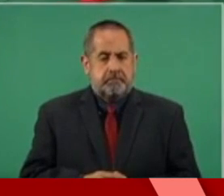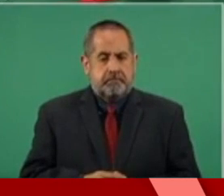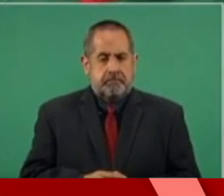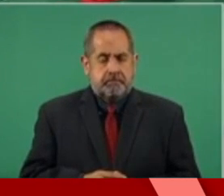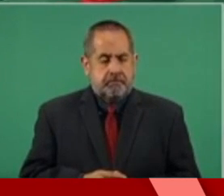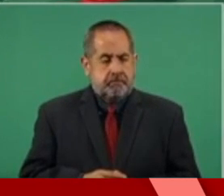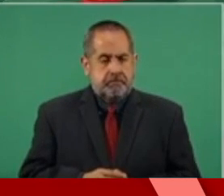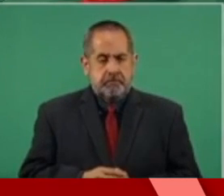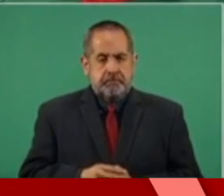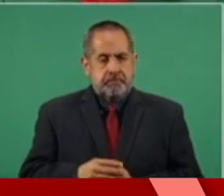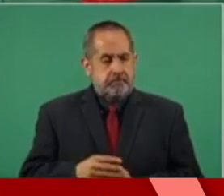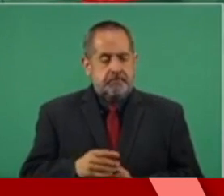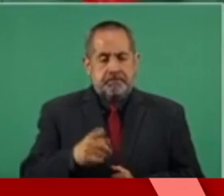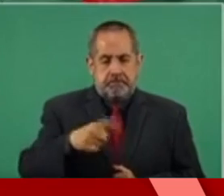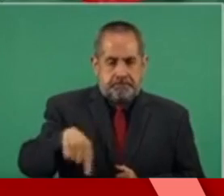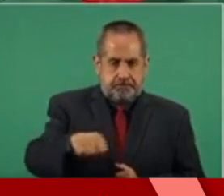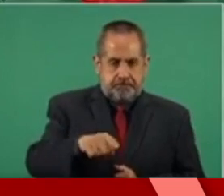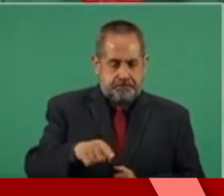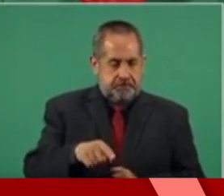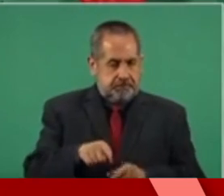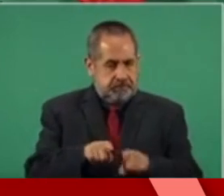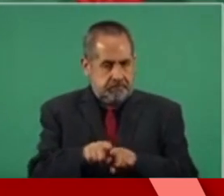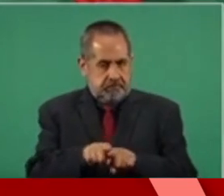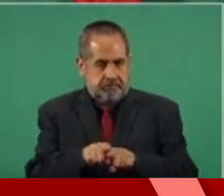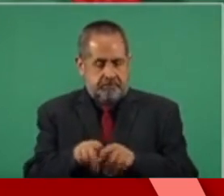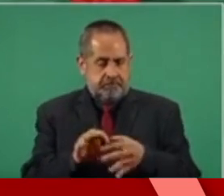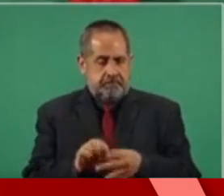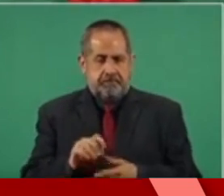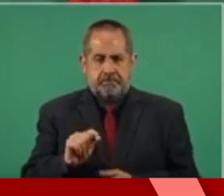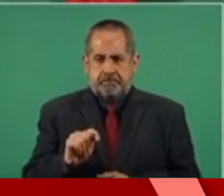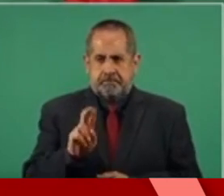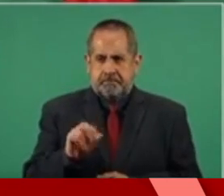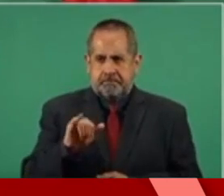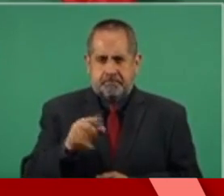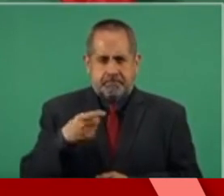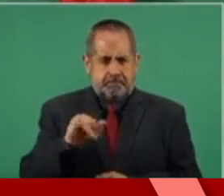hermanos triquis qué